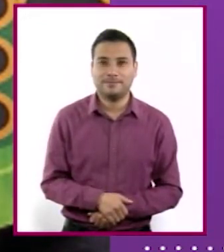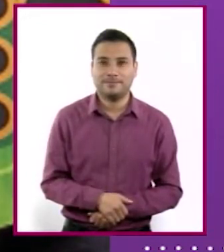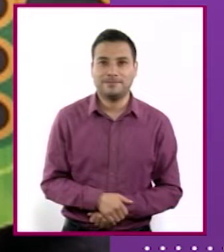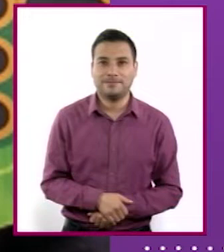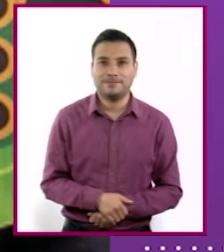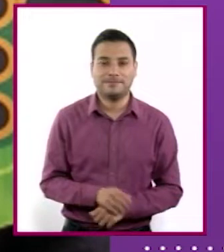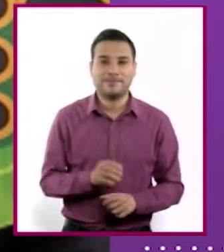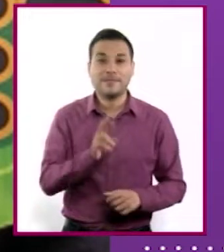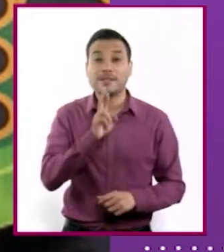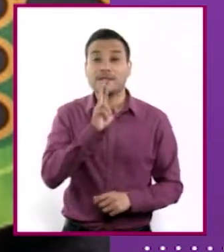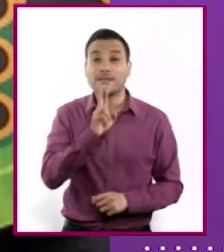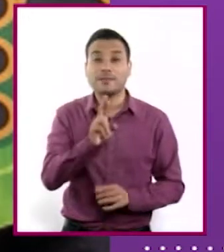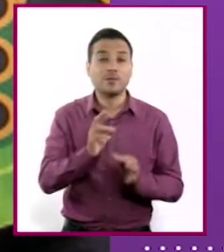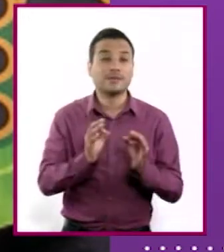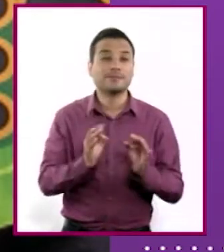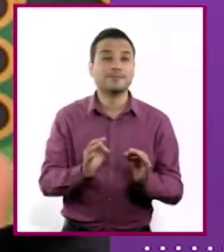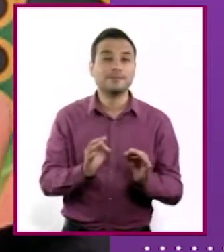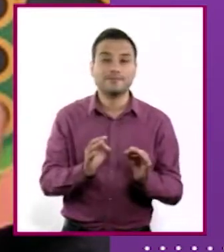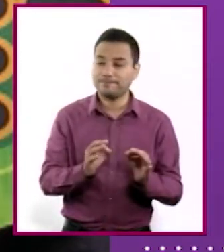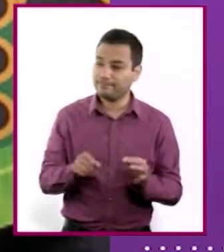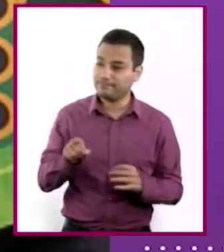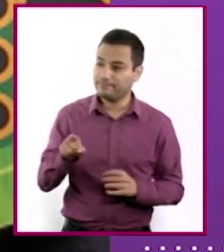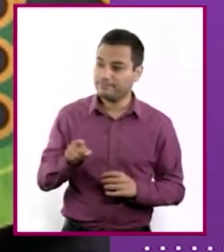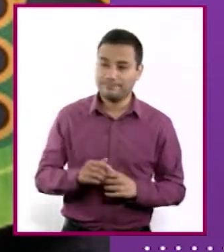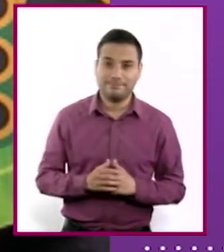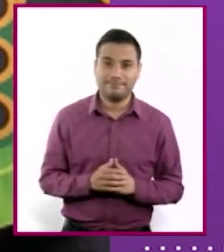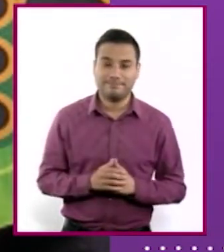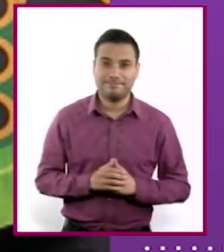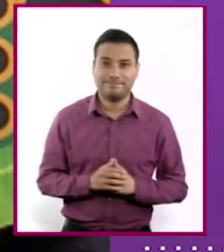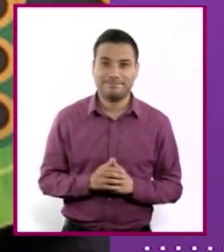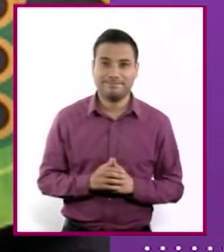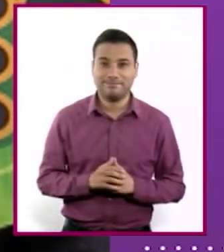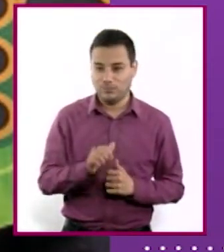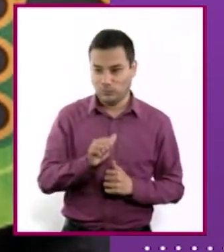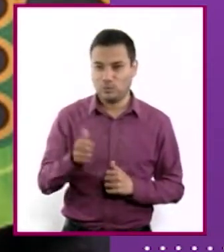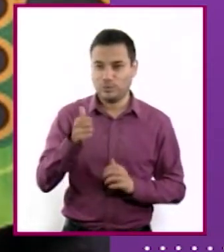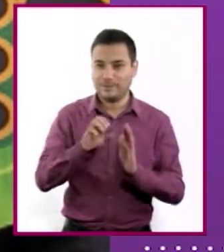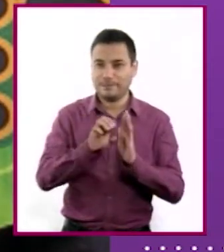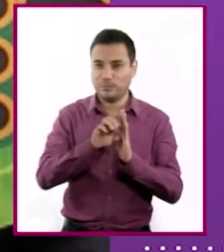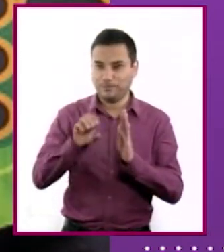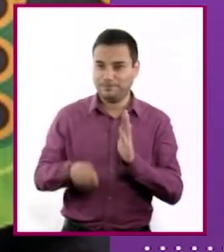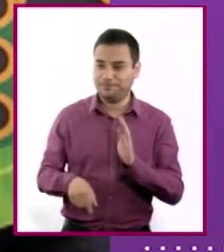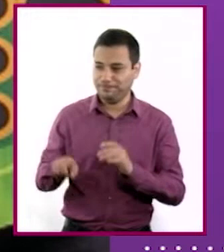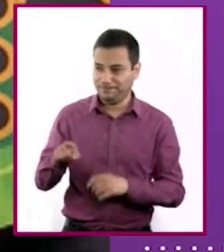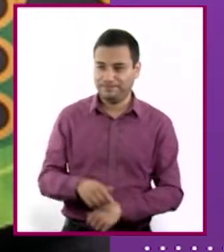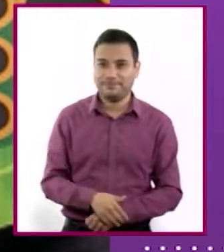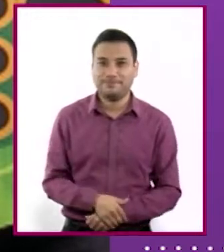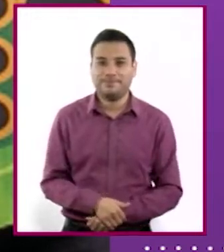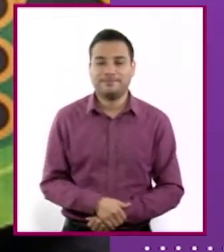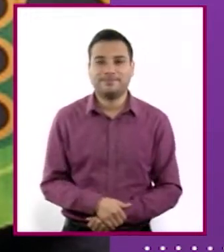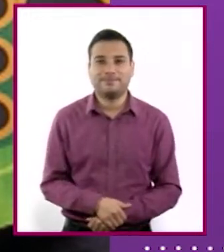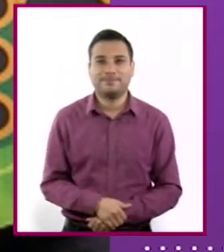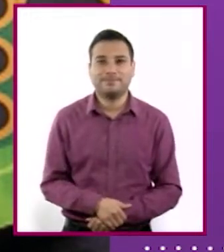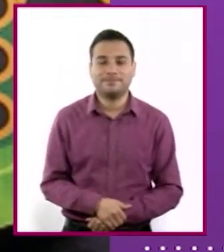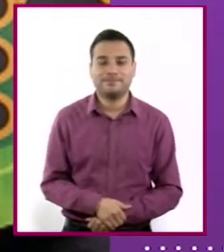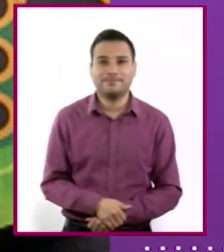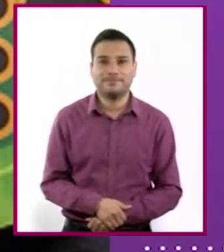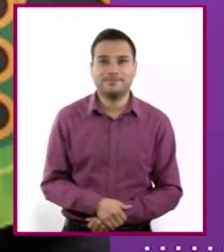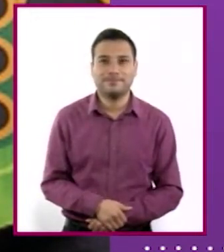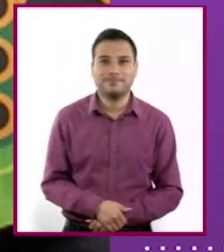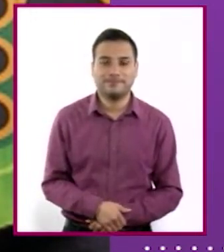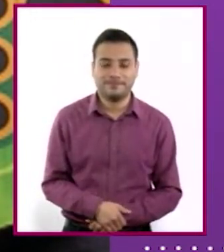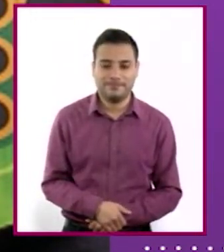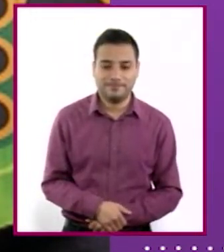La conjugación en pasado es lived. Siguiente. Play.